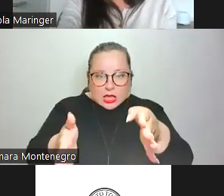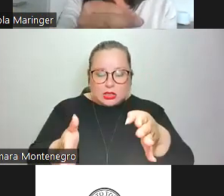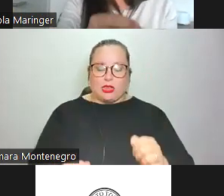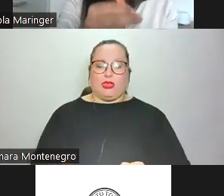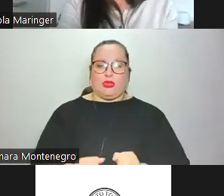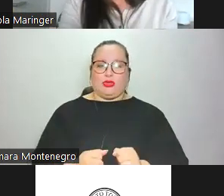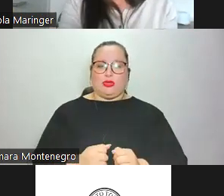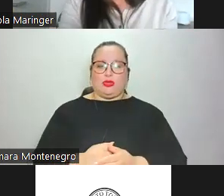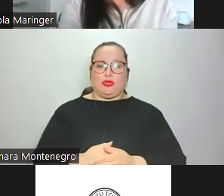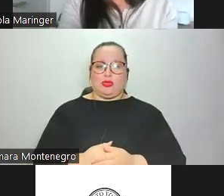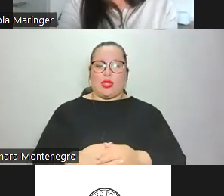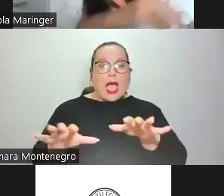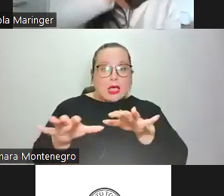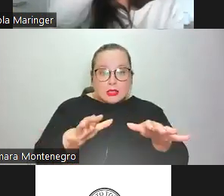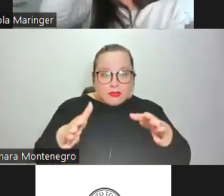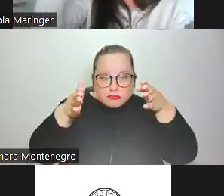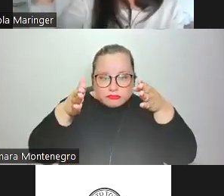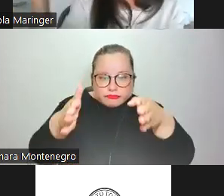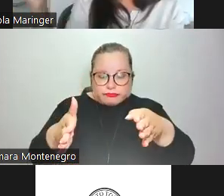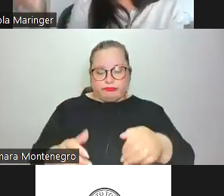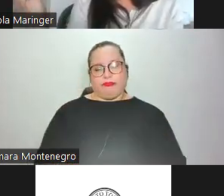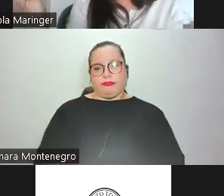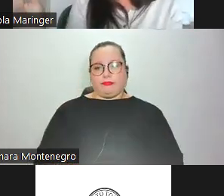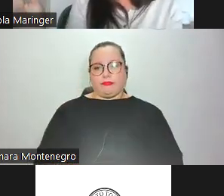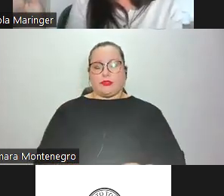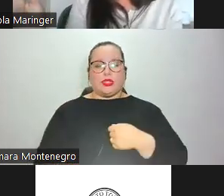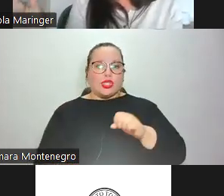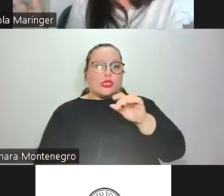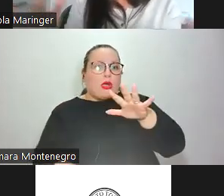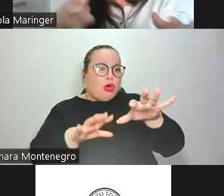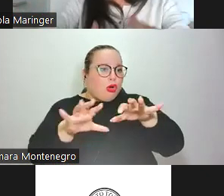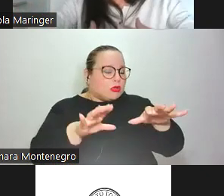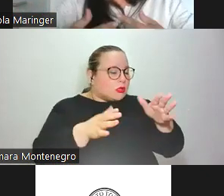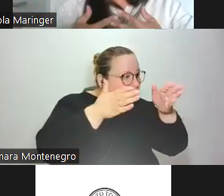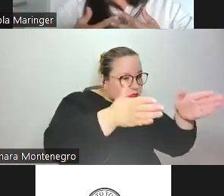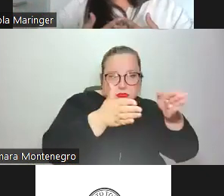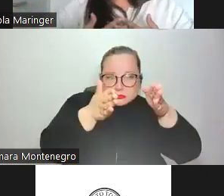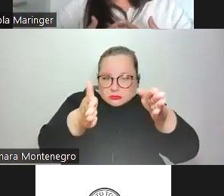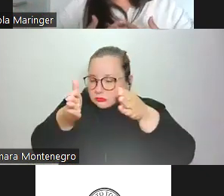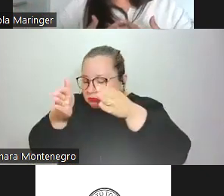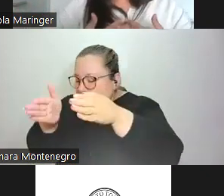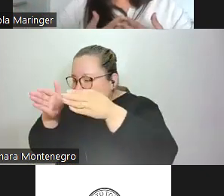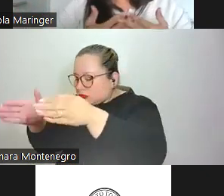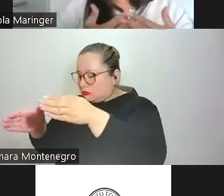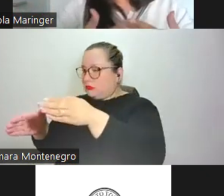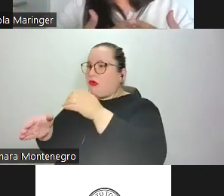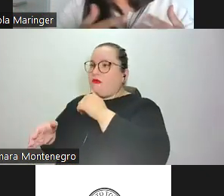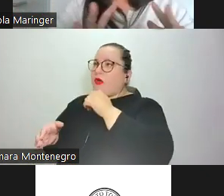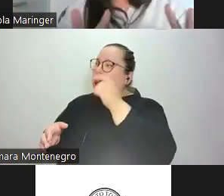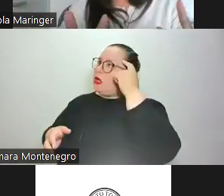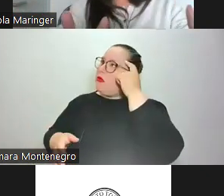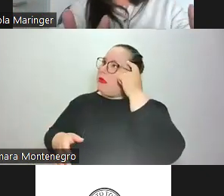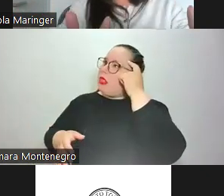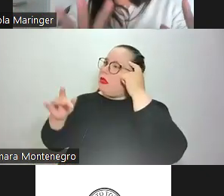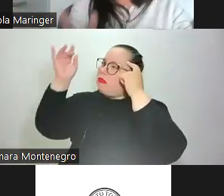la actividad que estamos. No estar en cinco cosas a la vez, o no estar desconectado tampoco de uno mismo, porque